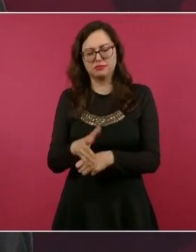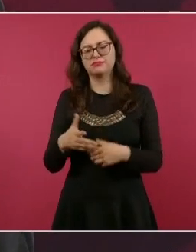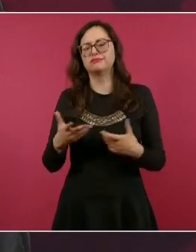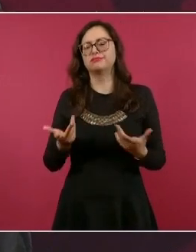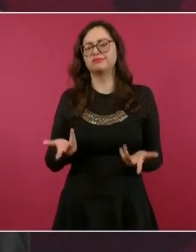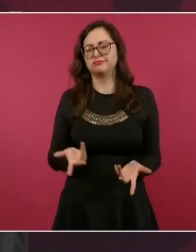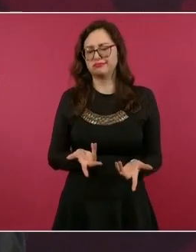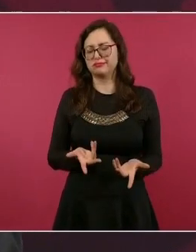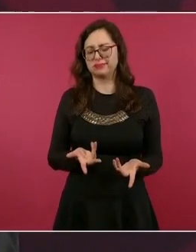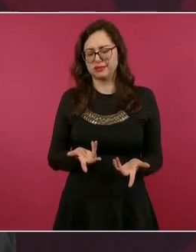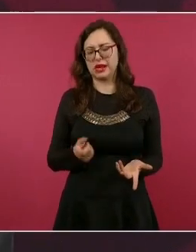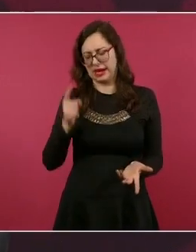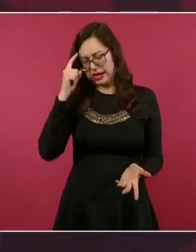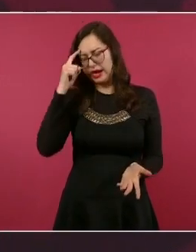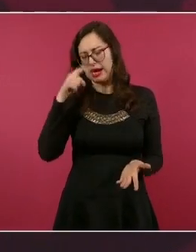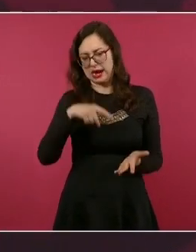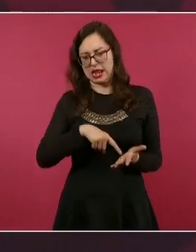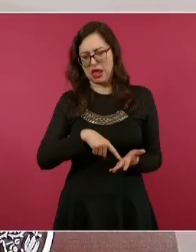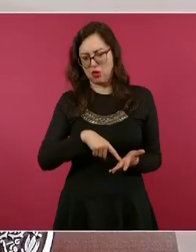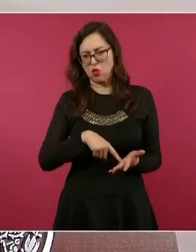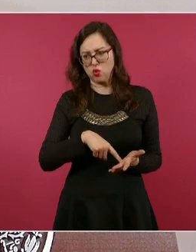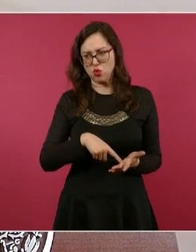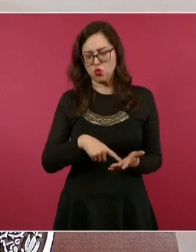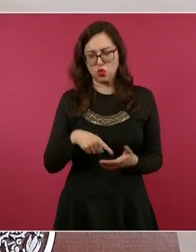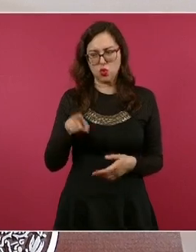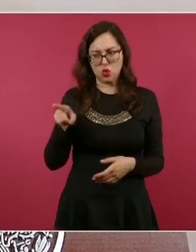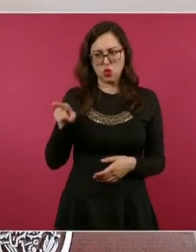un compañero trabajador,